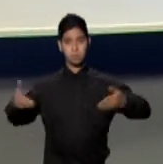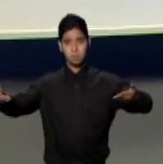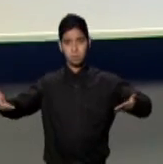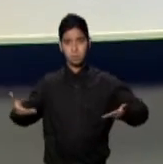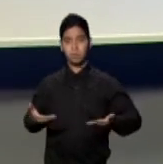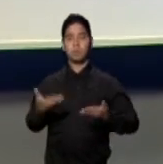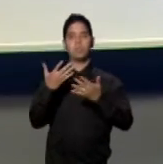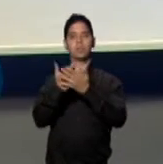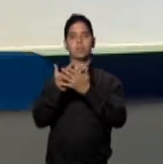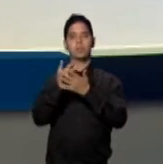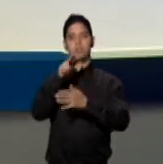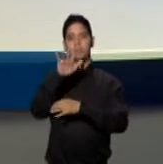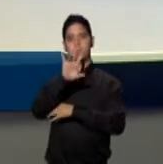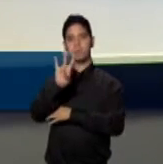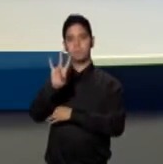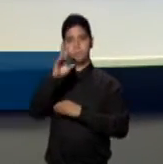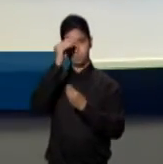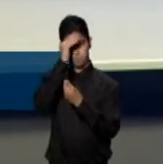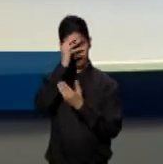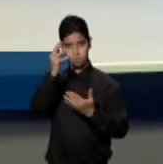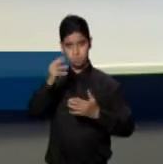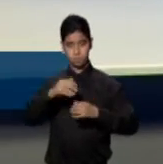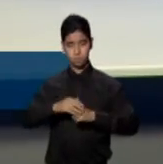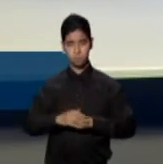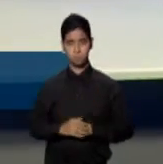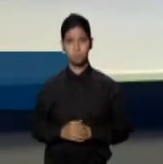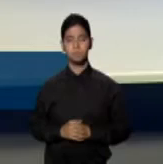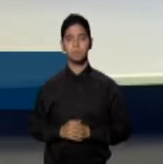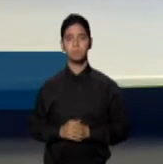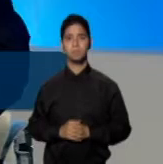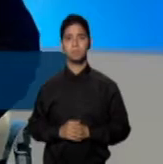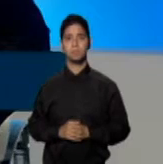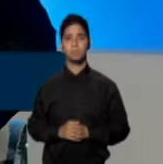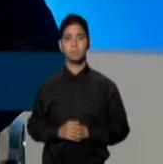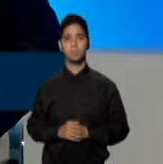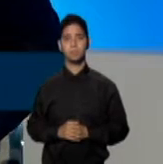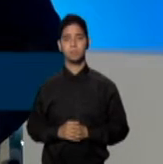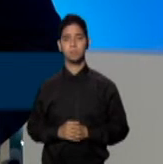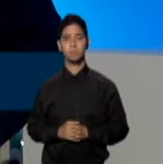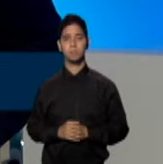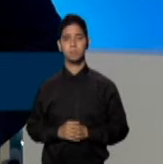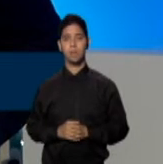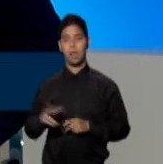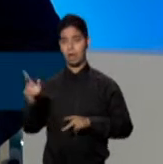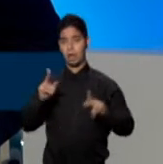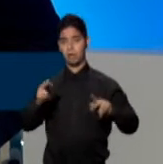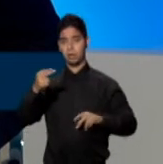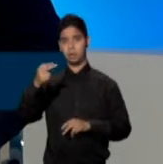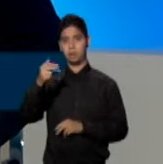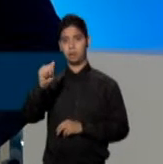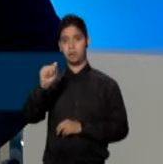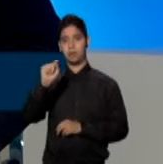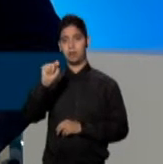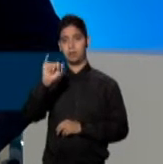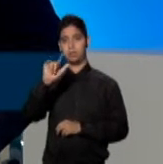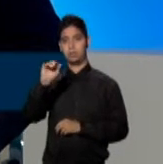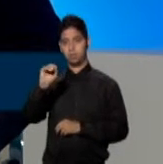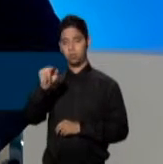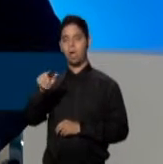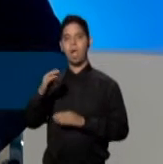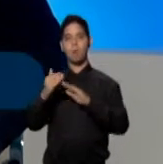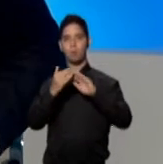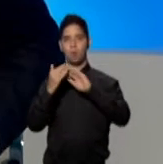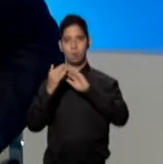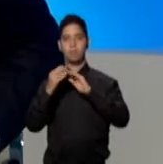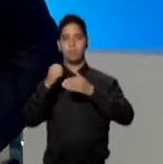Bienvenidos a Noticias 24/7. De inmediato pasamos a las informaciones. Para los ciudadanos de Atillo, pueblo natal de la ex